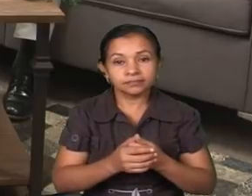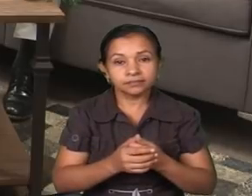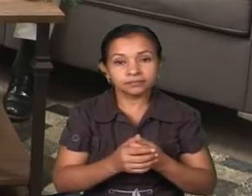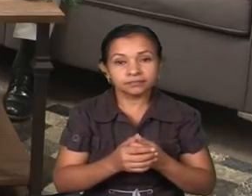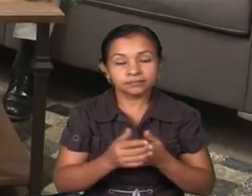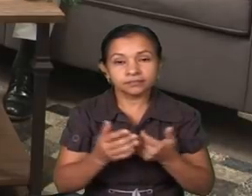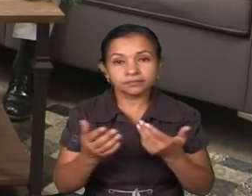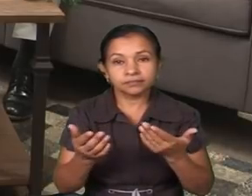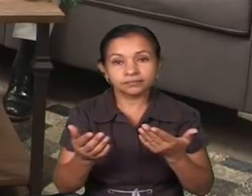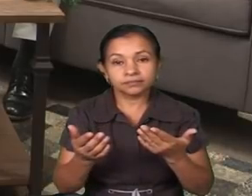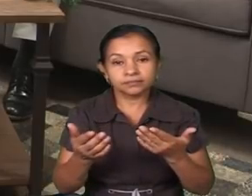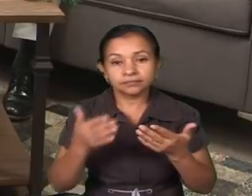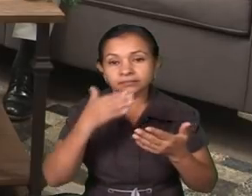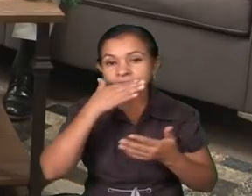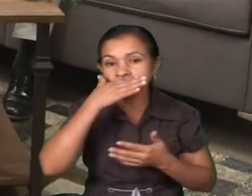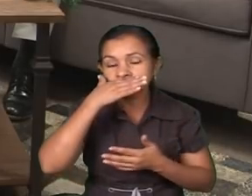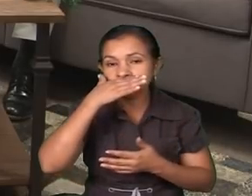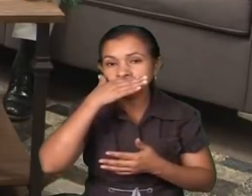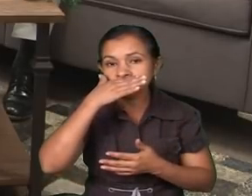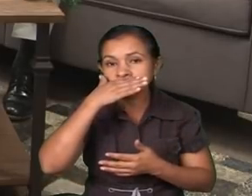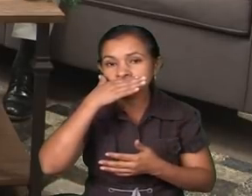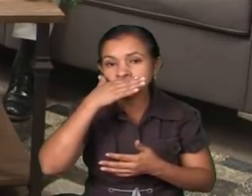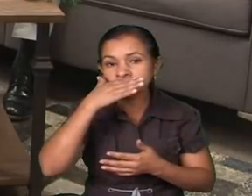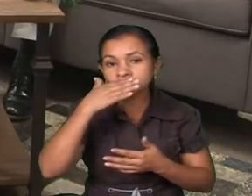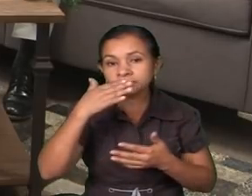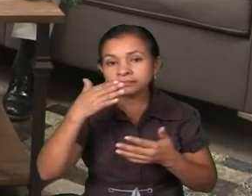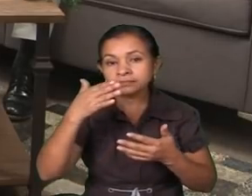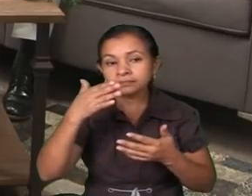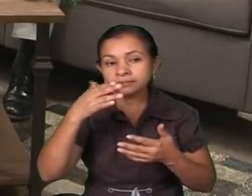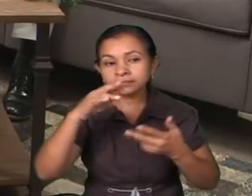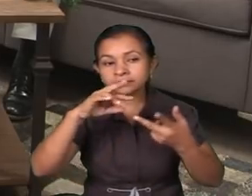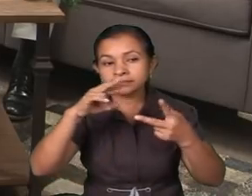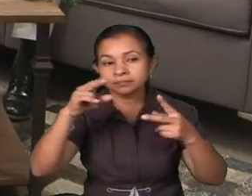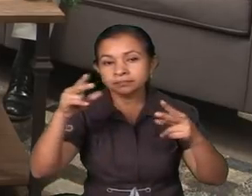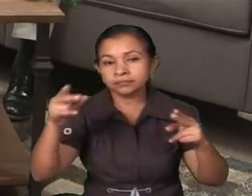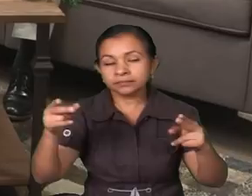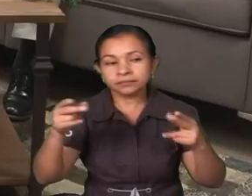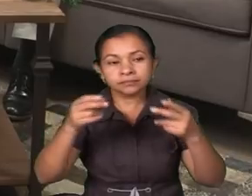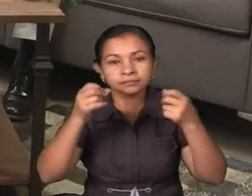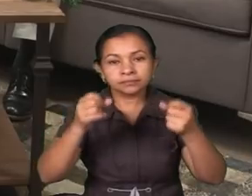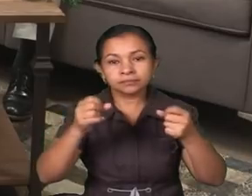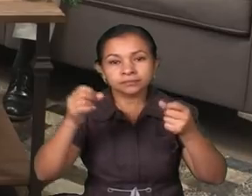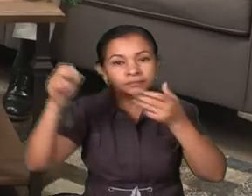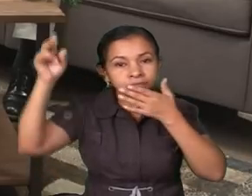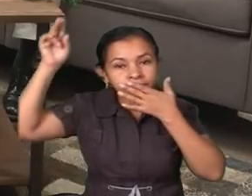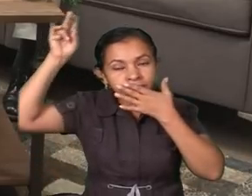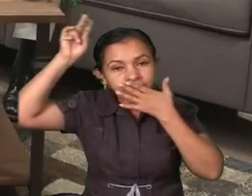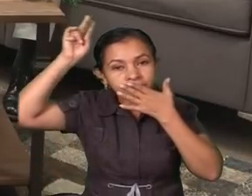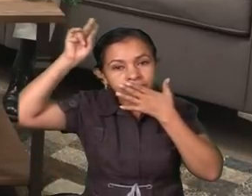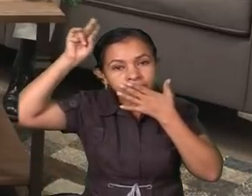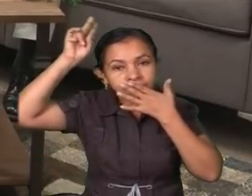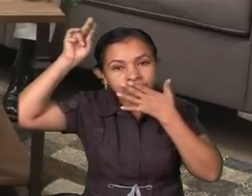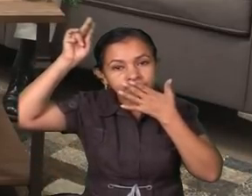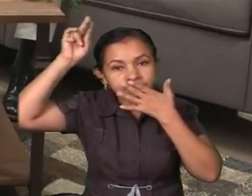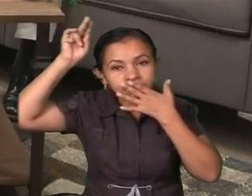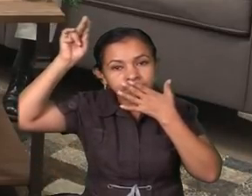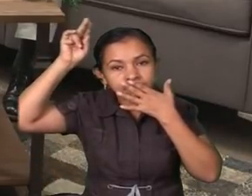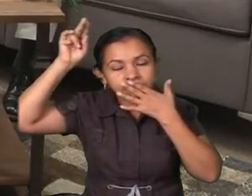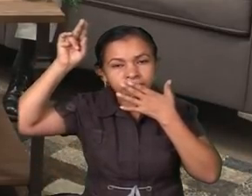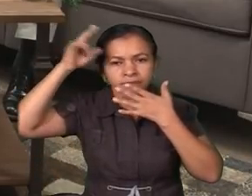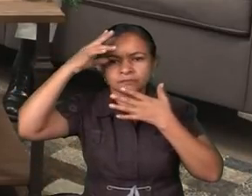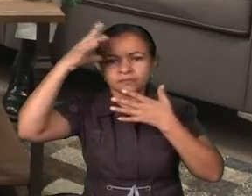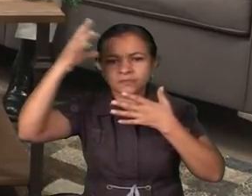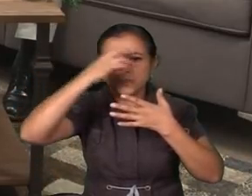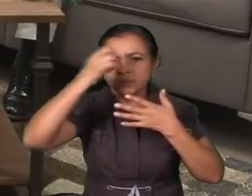cambio nosotros los sandinistas heredamos los genes de Diriangén, el